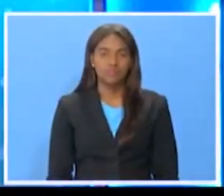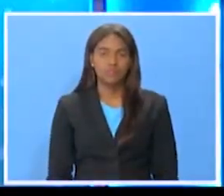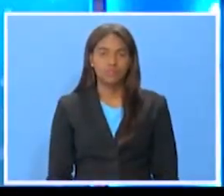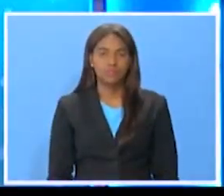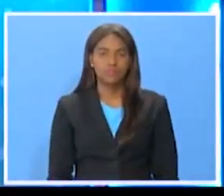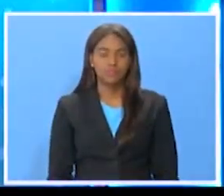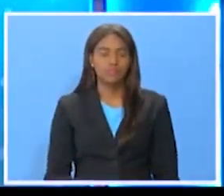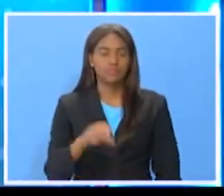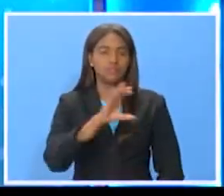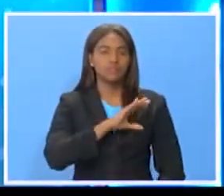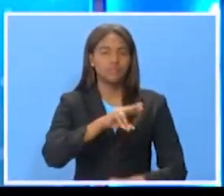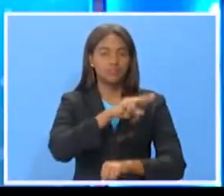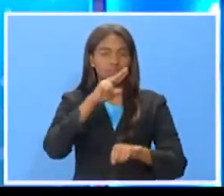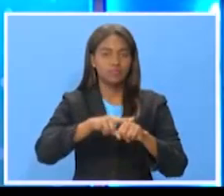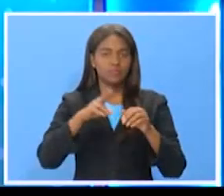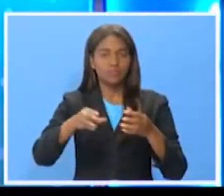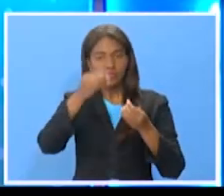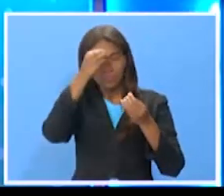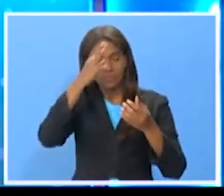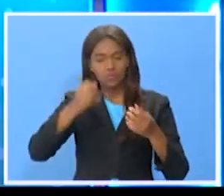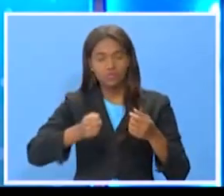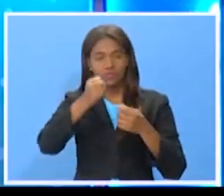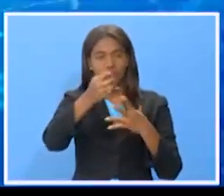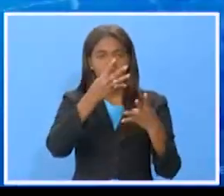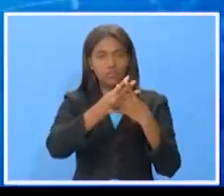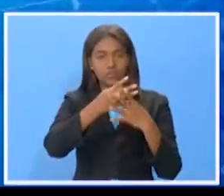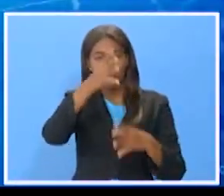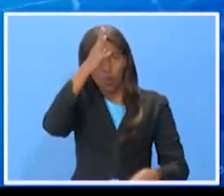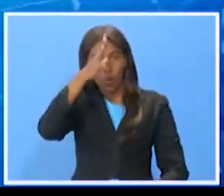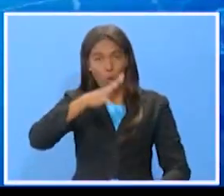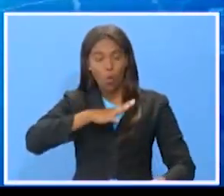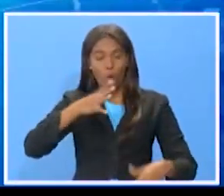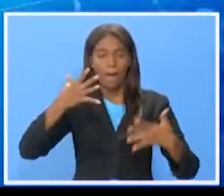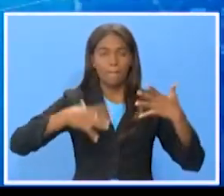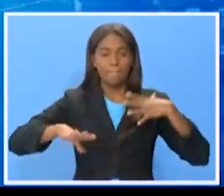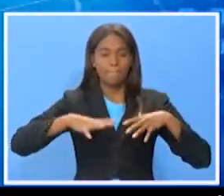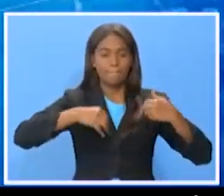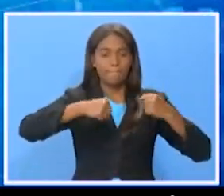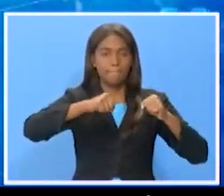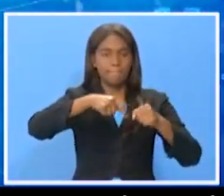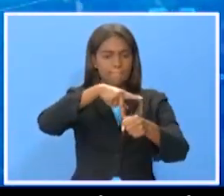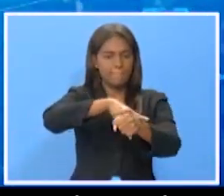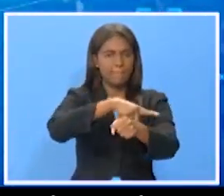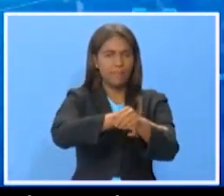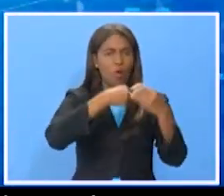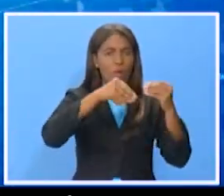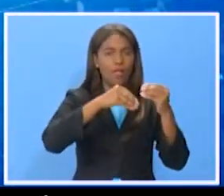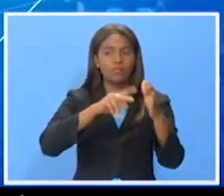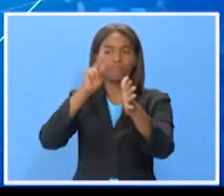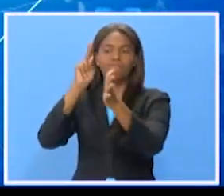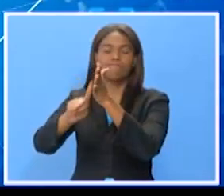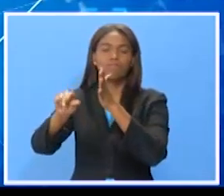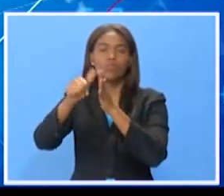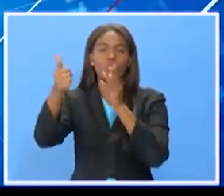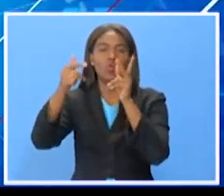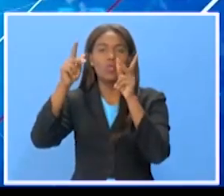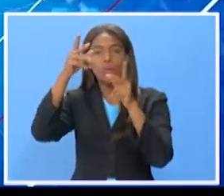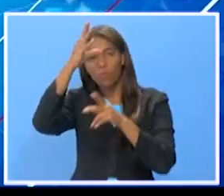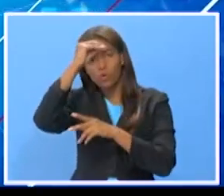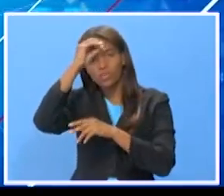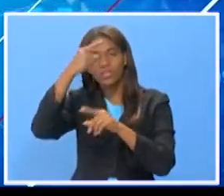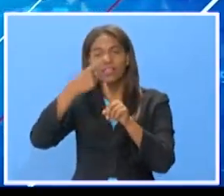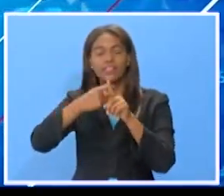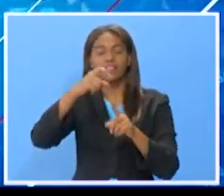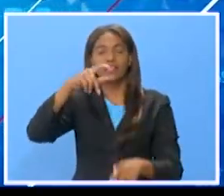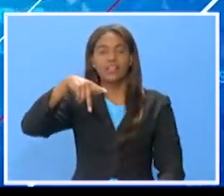Señores, y la Policía Nacional informó que fue apresado el hombre que, vestido de delivery, le arrebató la vida a otro en el sector Los Praditos del